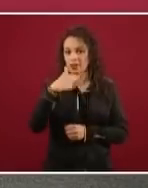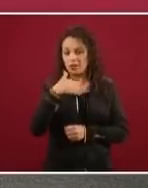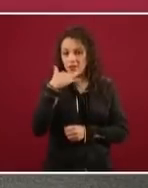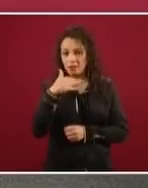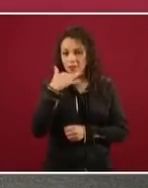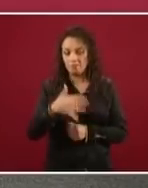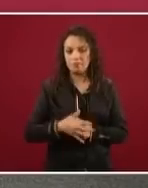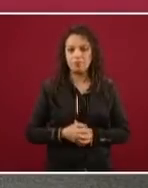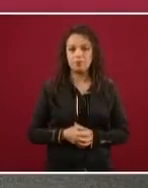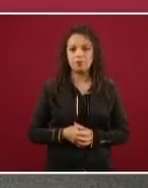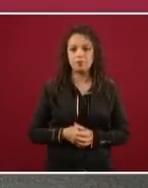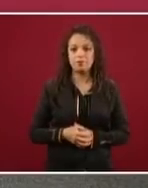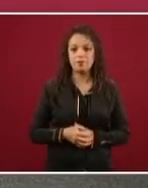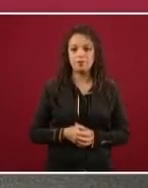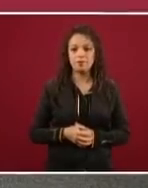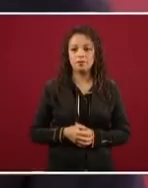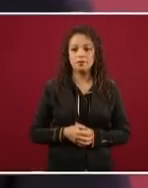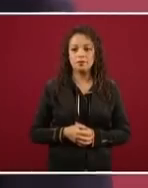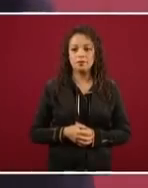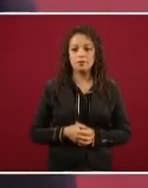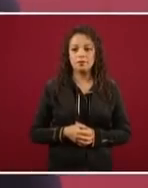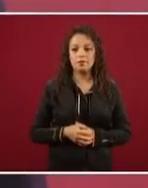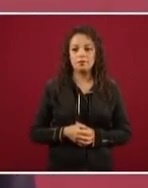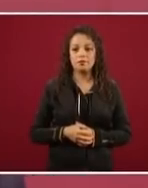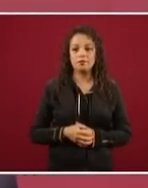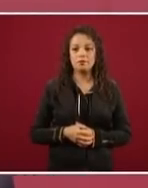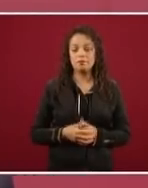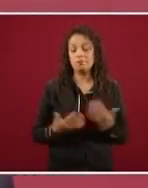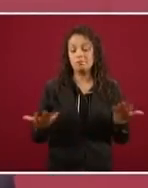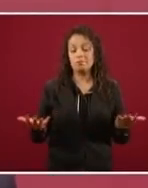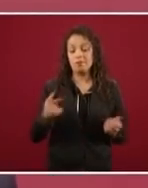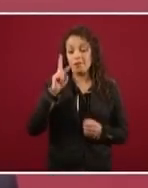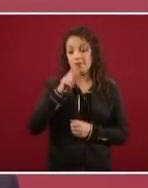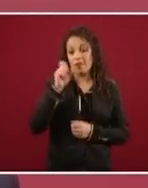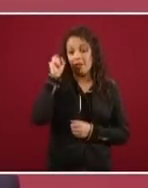muy difícil que no llevarán el visto bueno del presidente